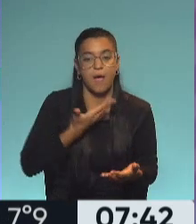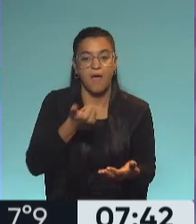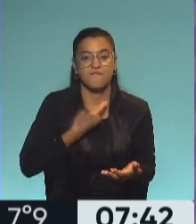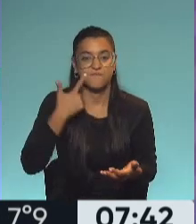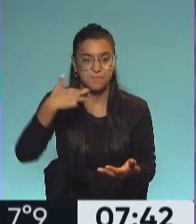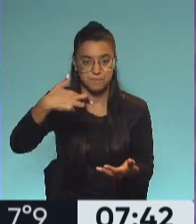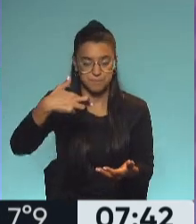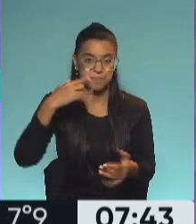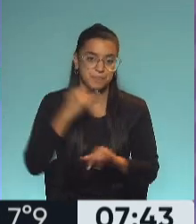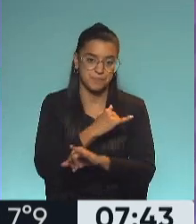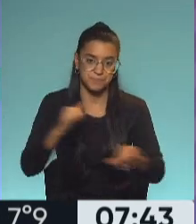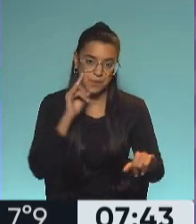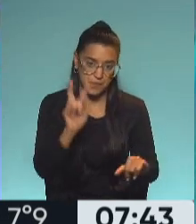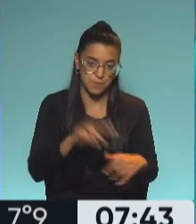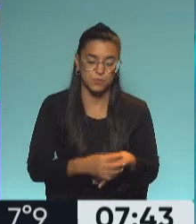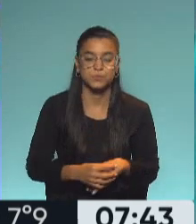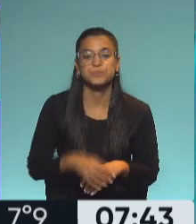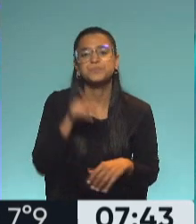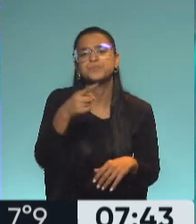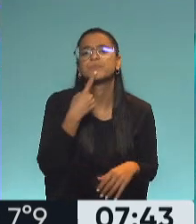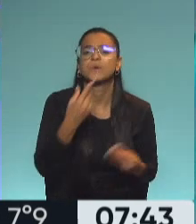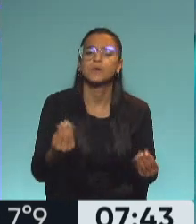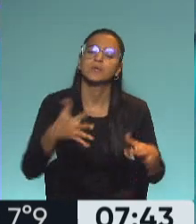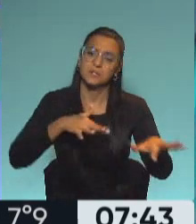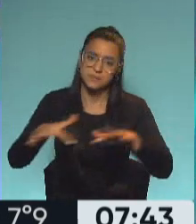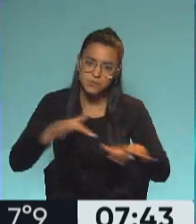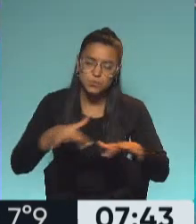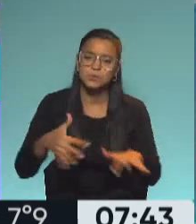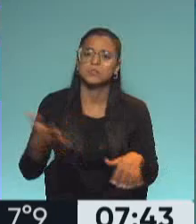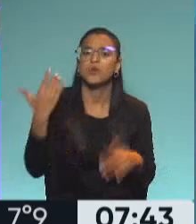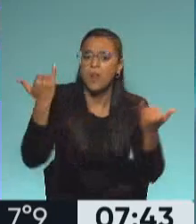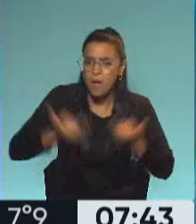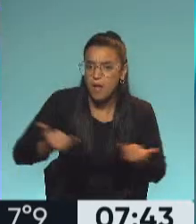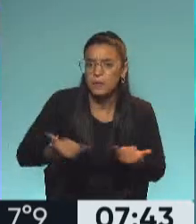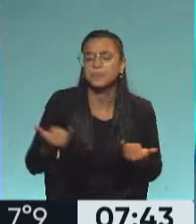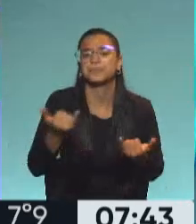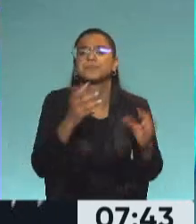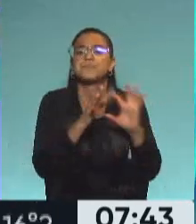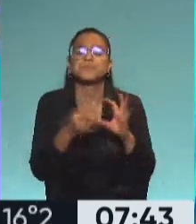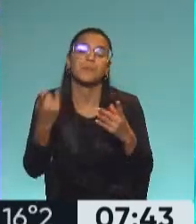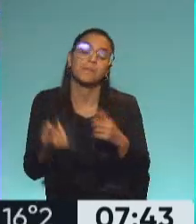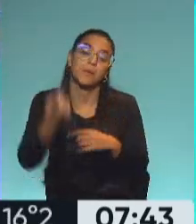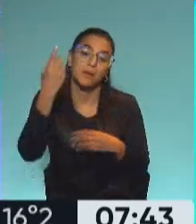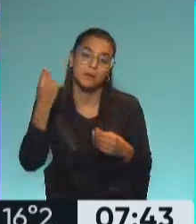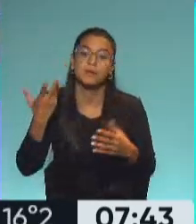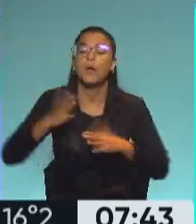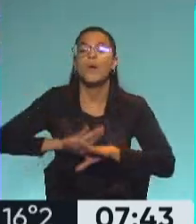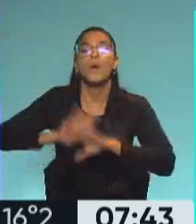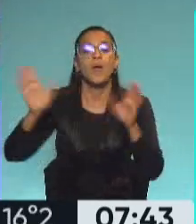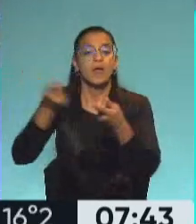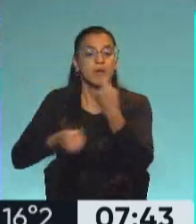AFIP y veíamos recién en el informe. Esto en el marco de una situación que se está registrando, que está relacionada, por un lado, con el cese